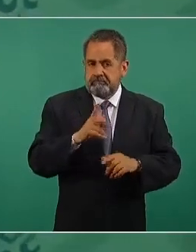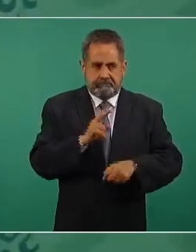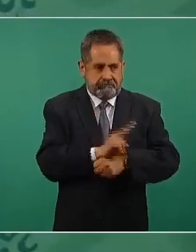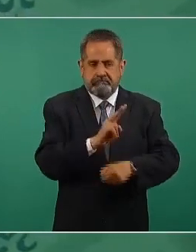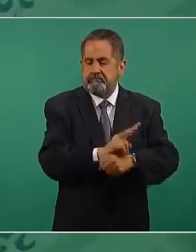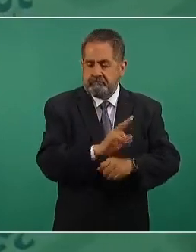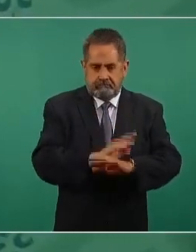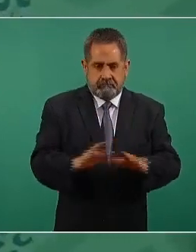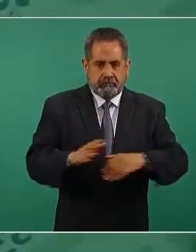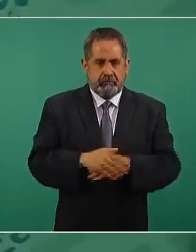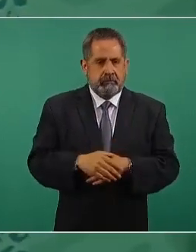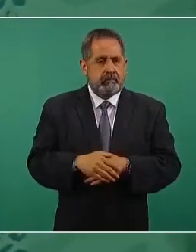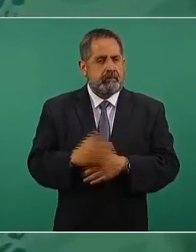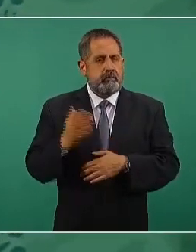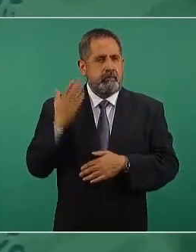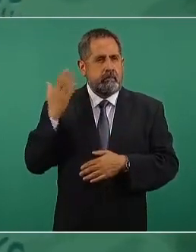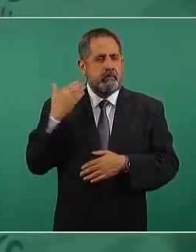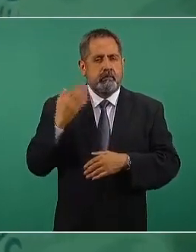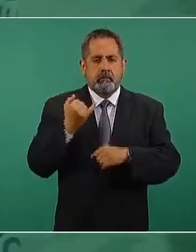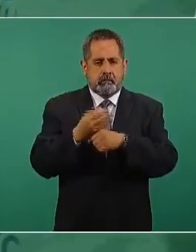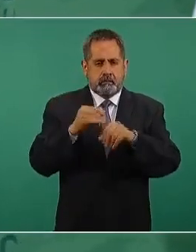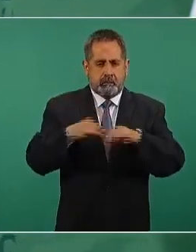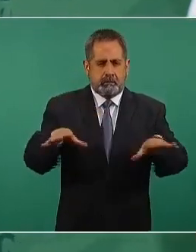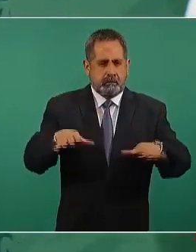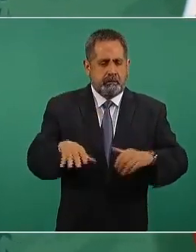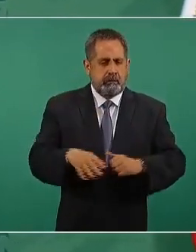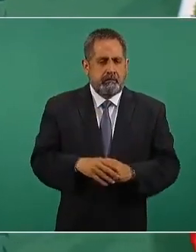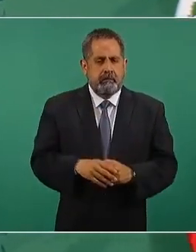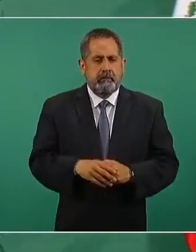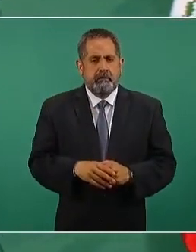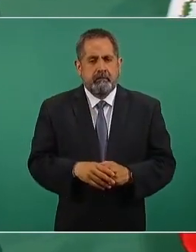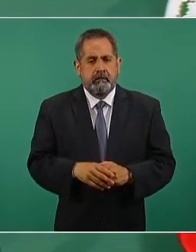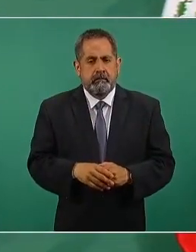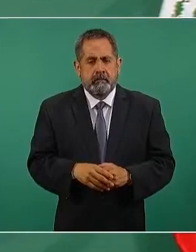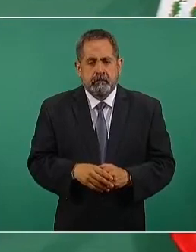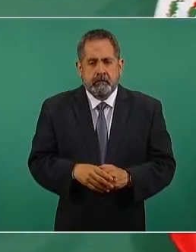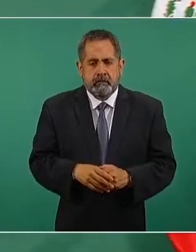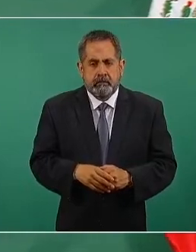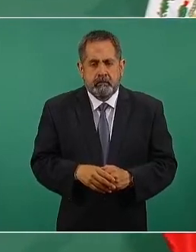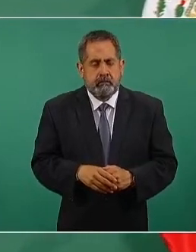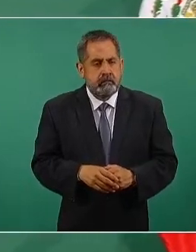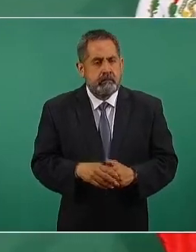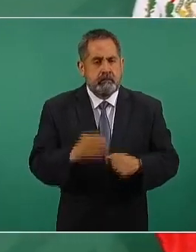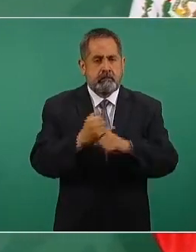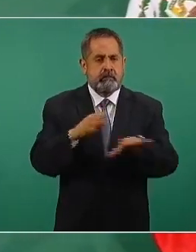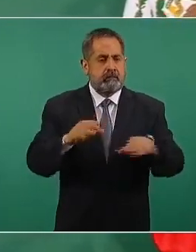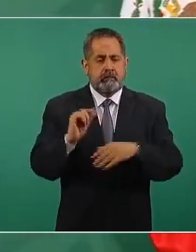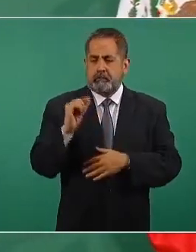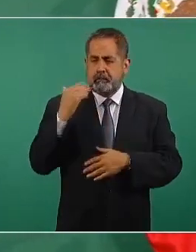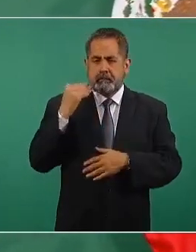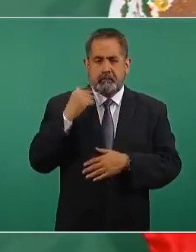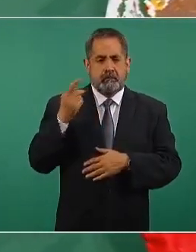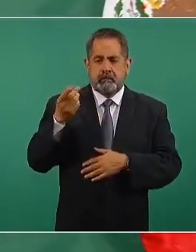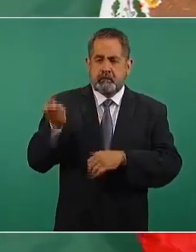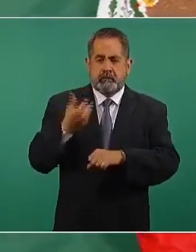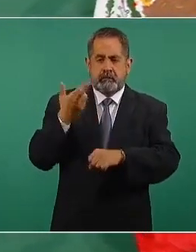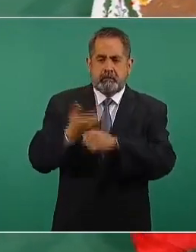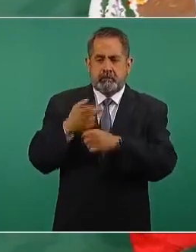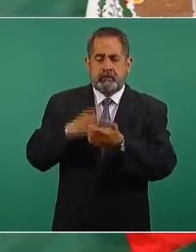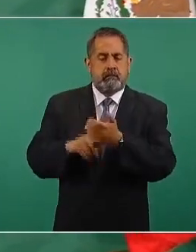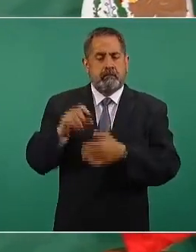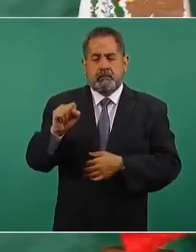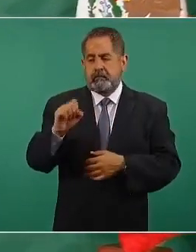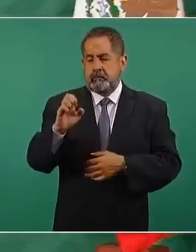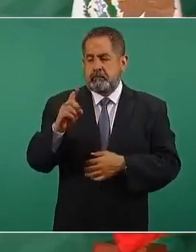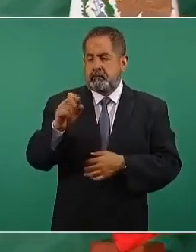En el informe que me entregó reciente el secretario de la